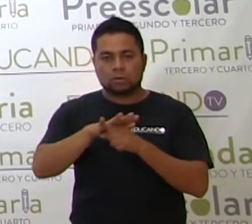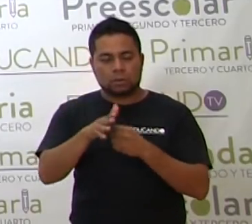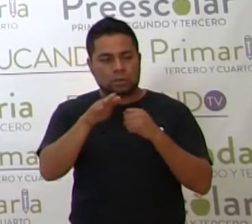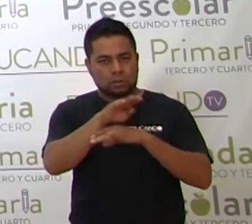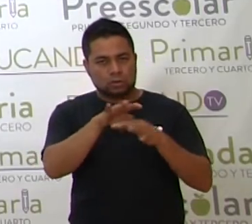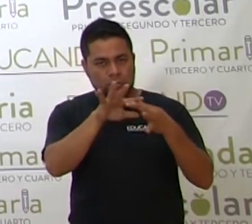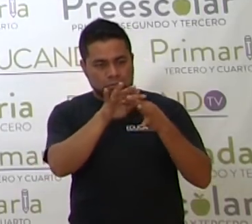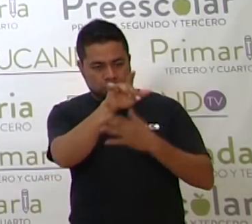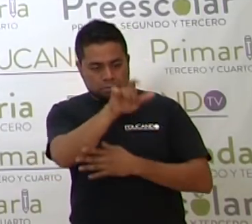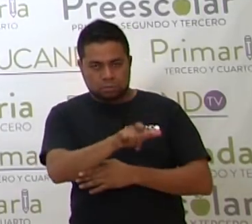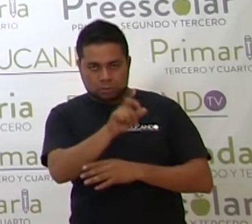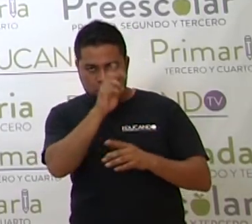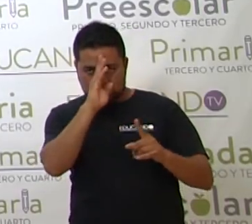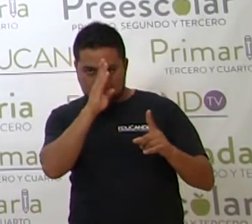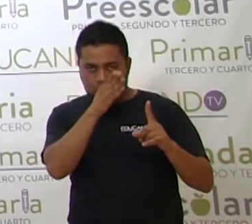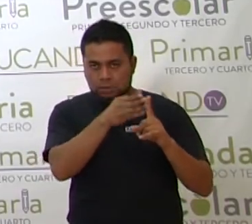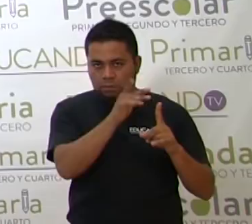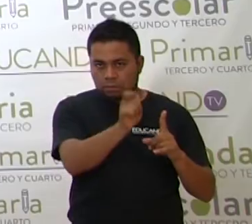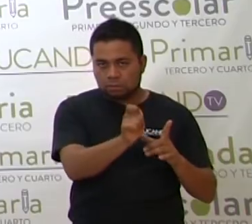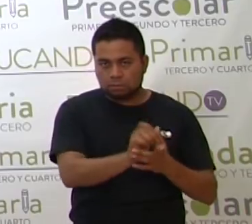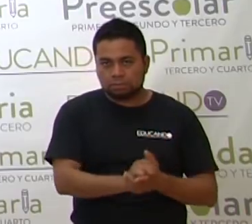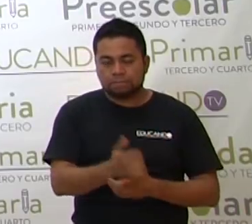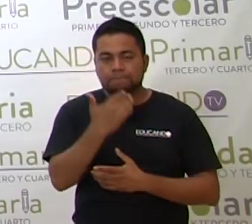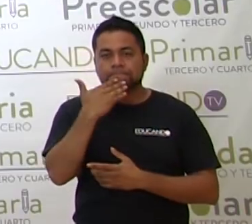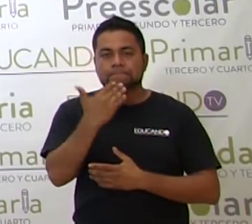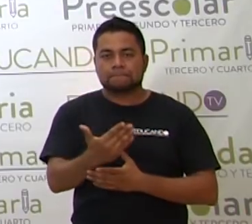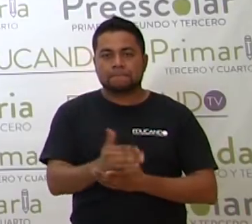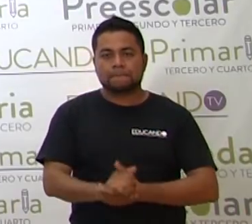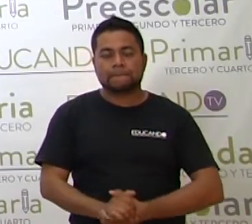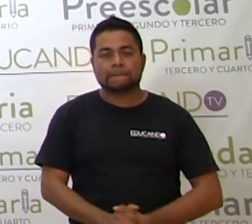descripción objetiva. Bien.